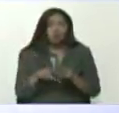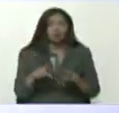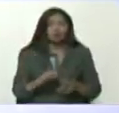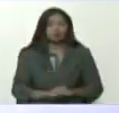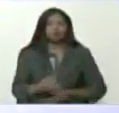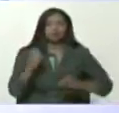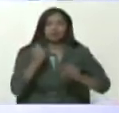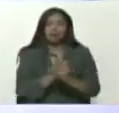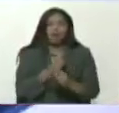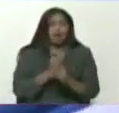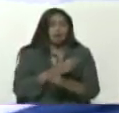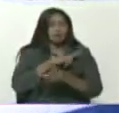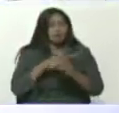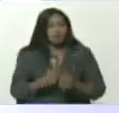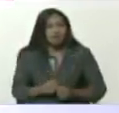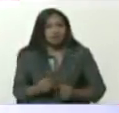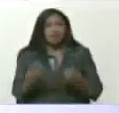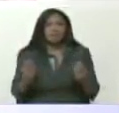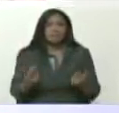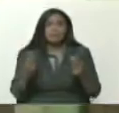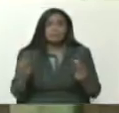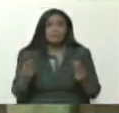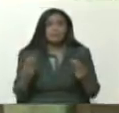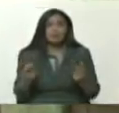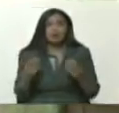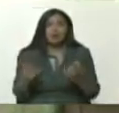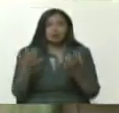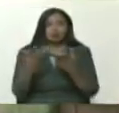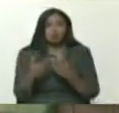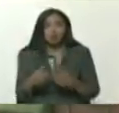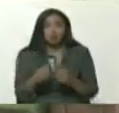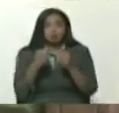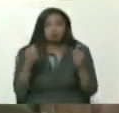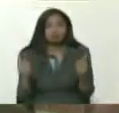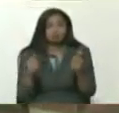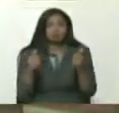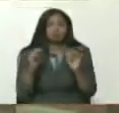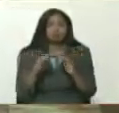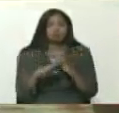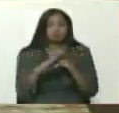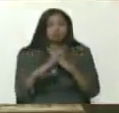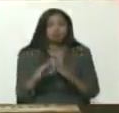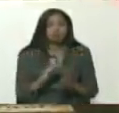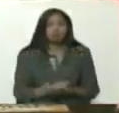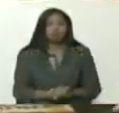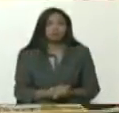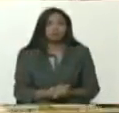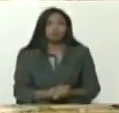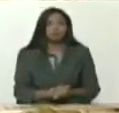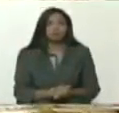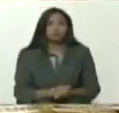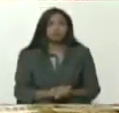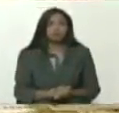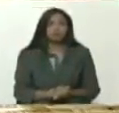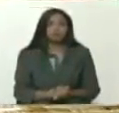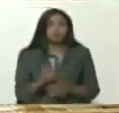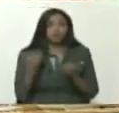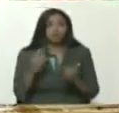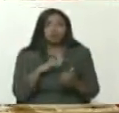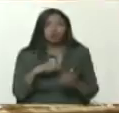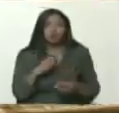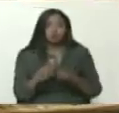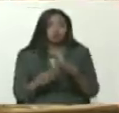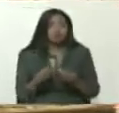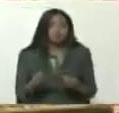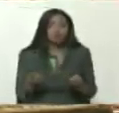trabajando, trabajando, y hay que reanimar esta industria. Esta industria estaba parada, estaba parada. Ahora trajimos esta